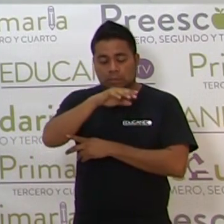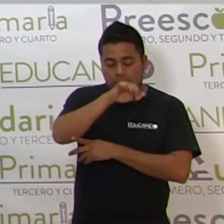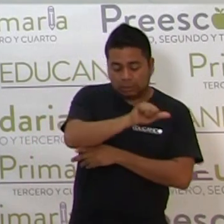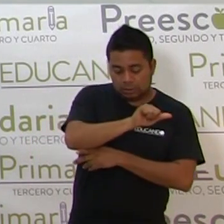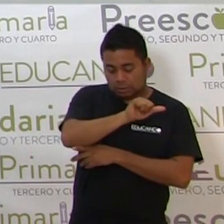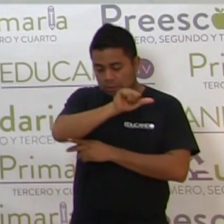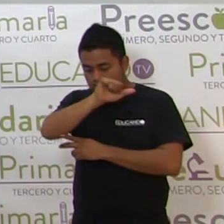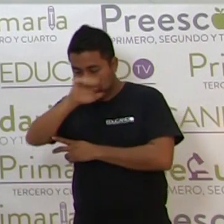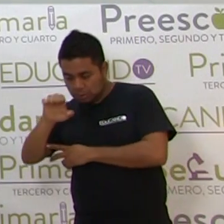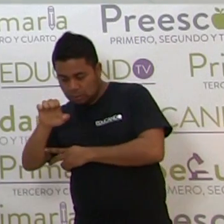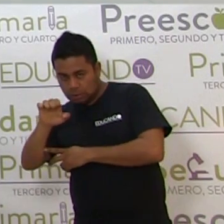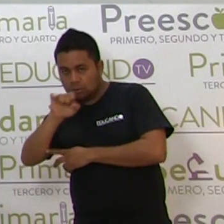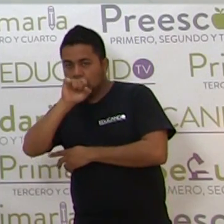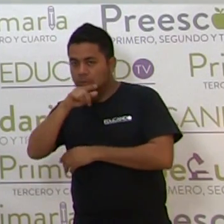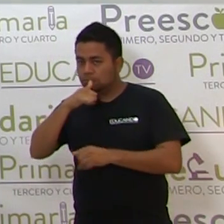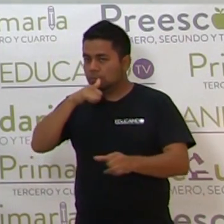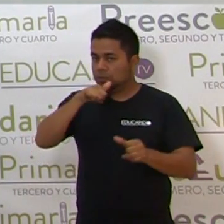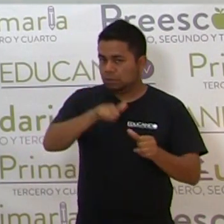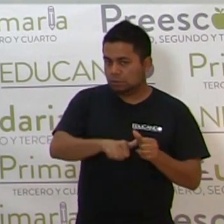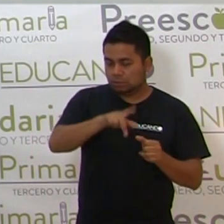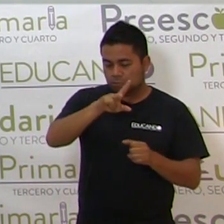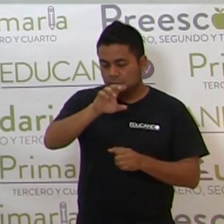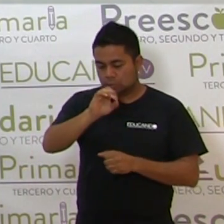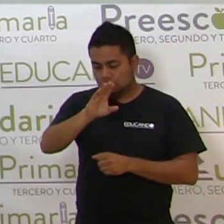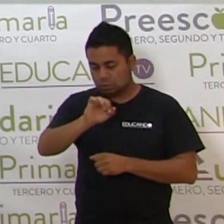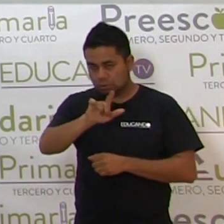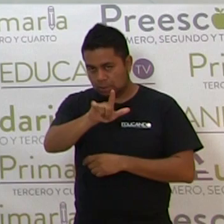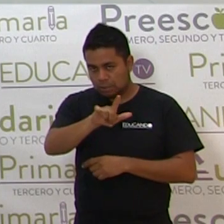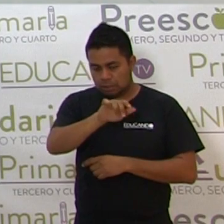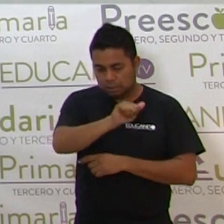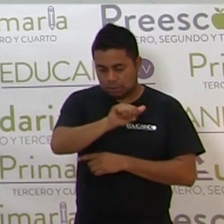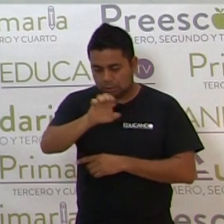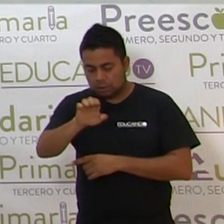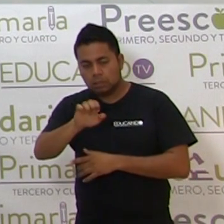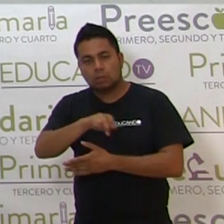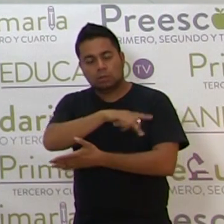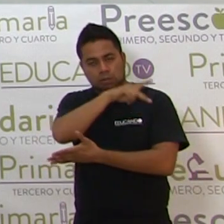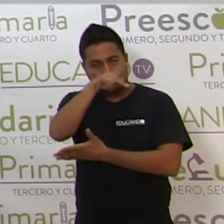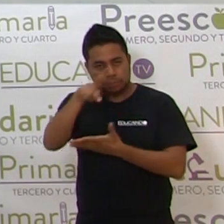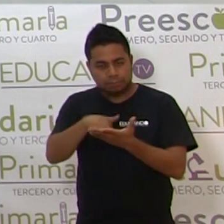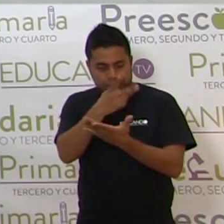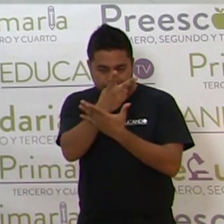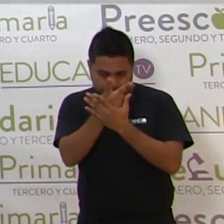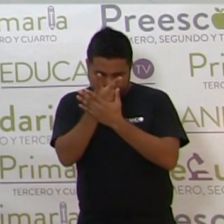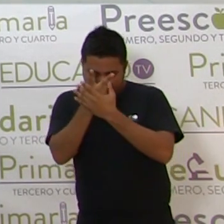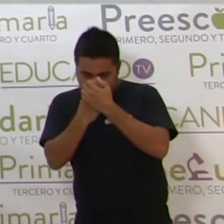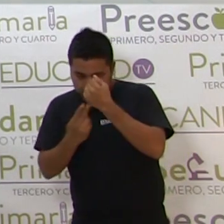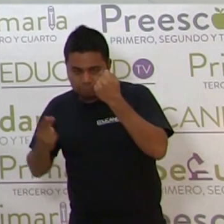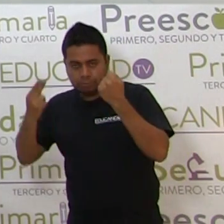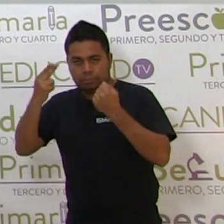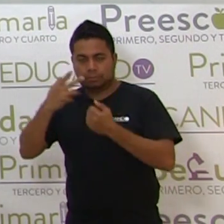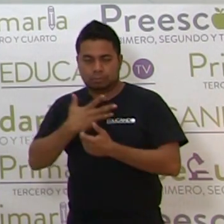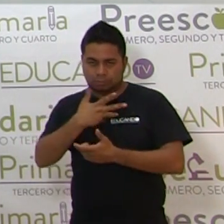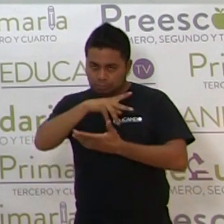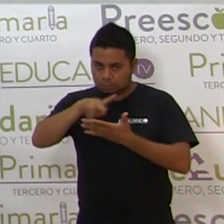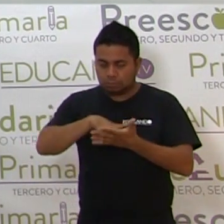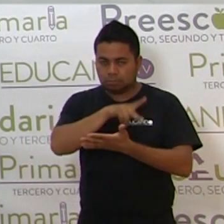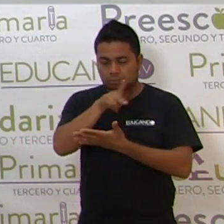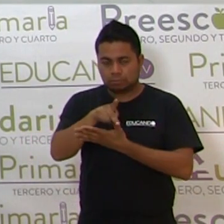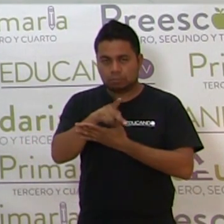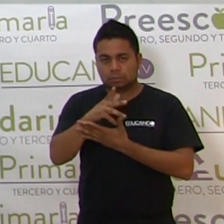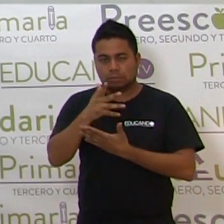E también son vocales. Bien. Nuevamente armamos otro diptongo.